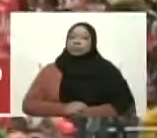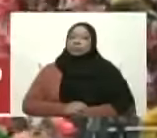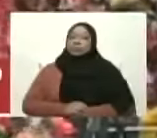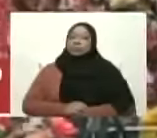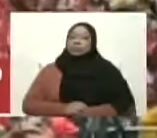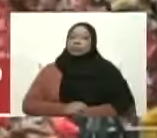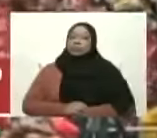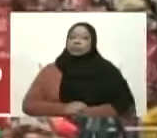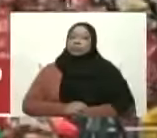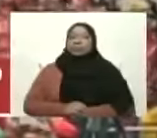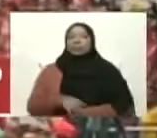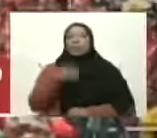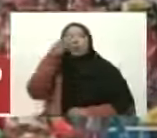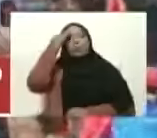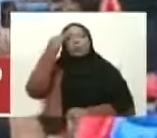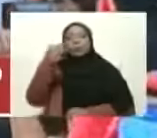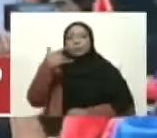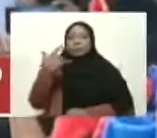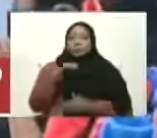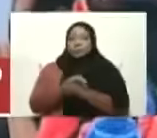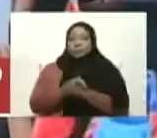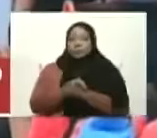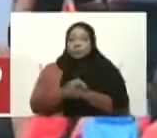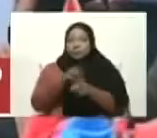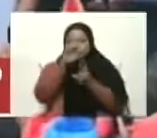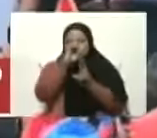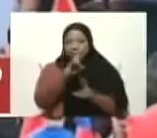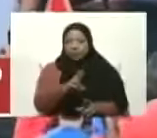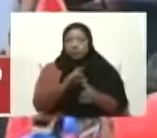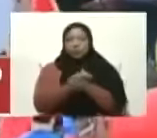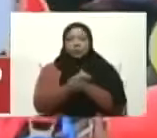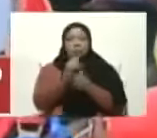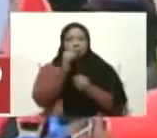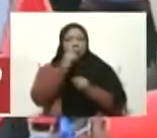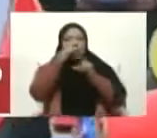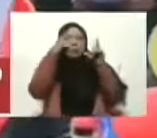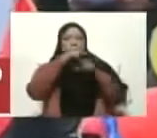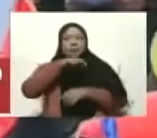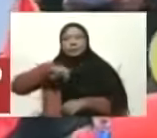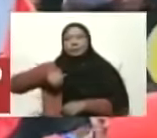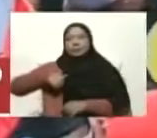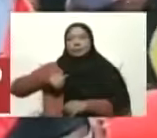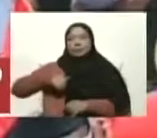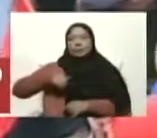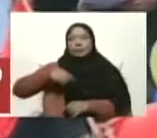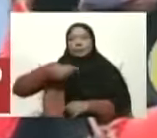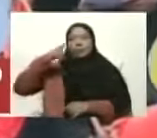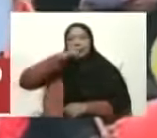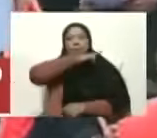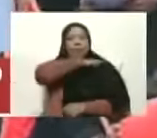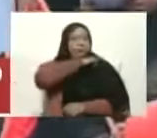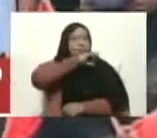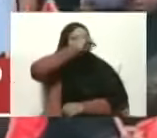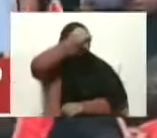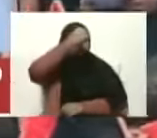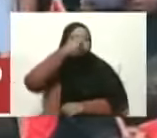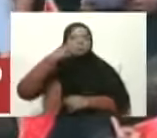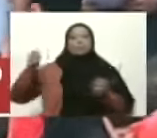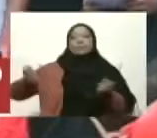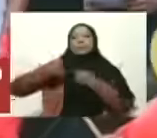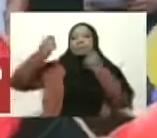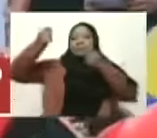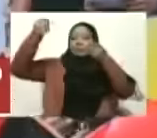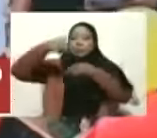Hoy saludo con mucho respeto y admiración a nuestro jefe de campaña, a